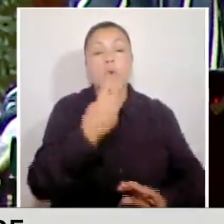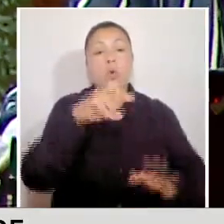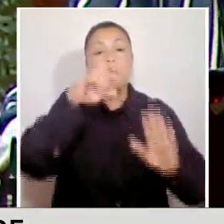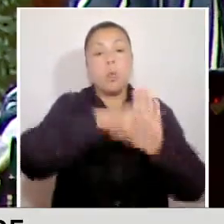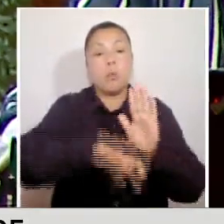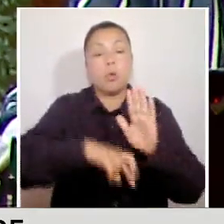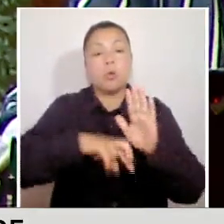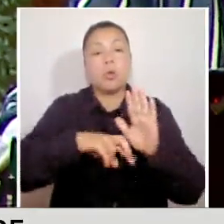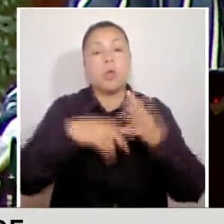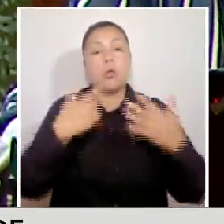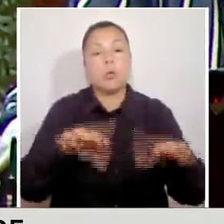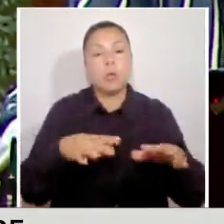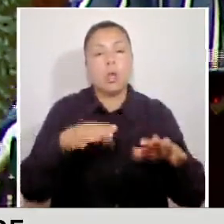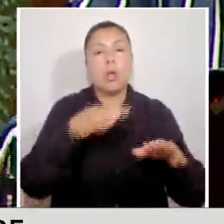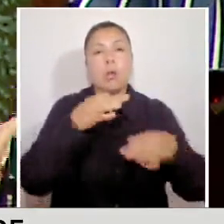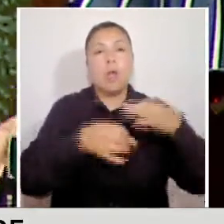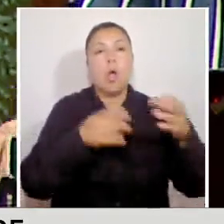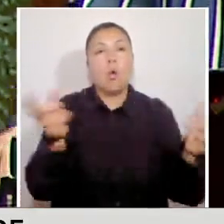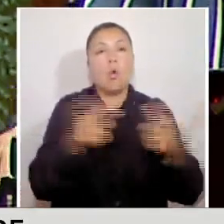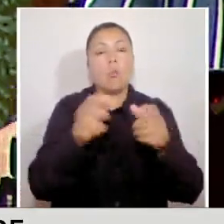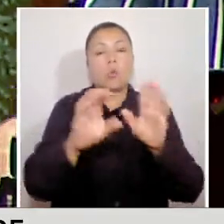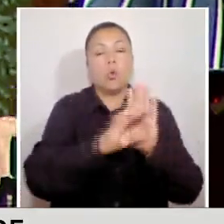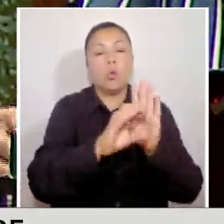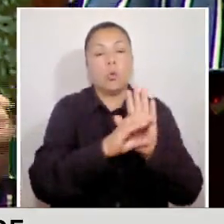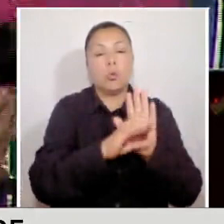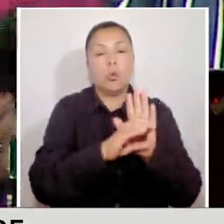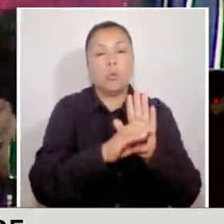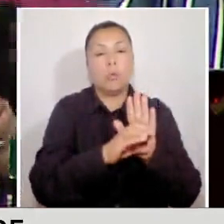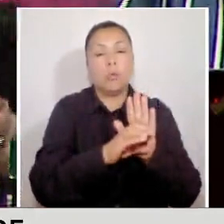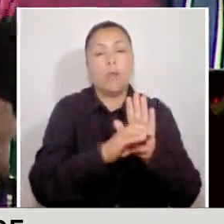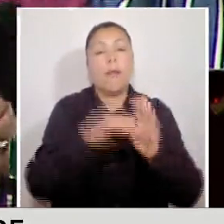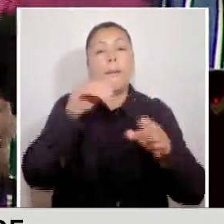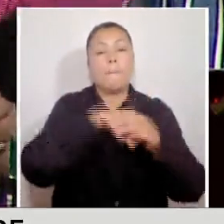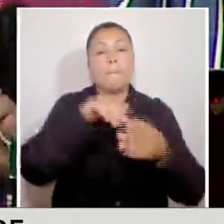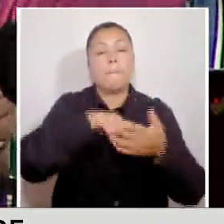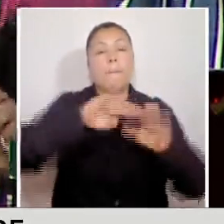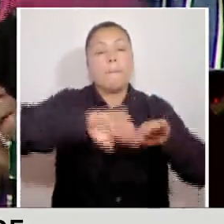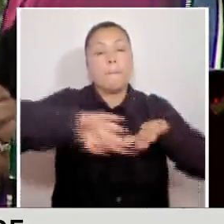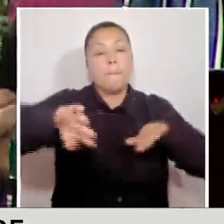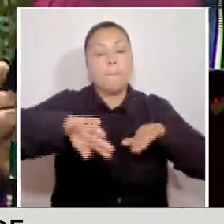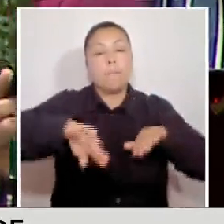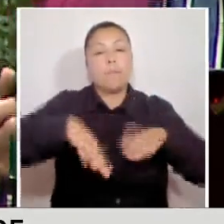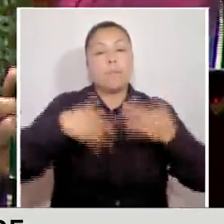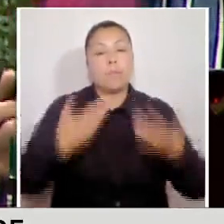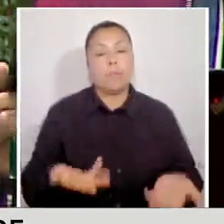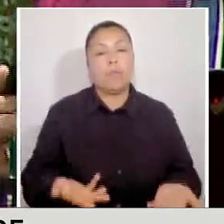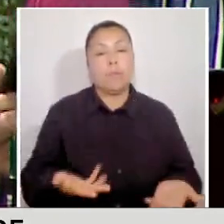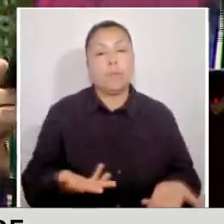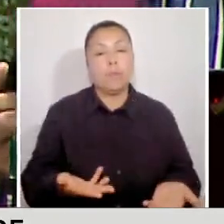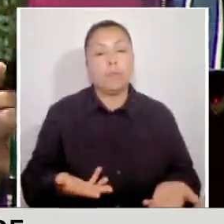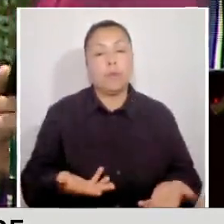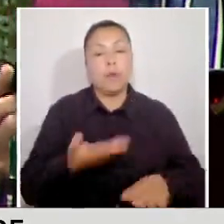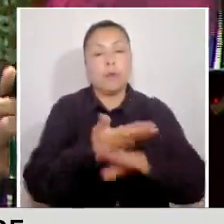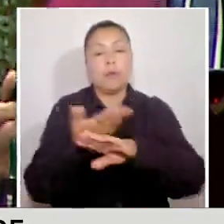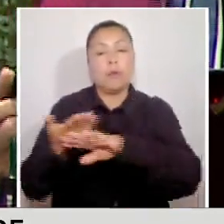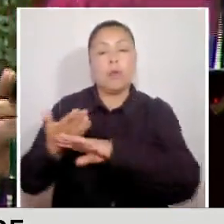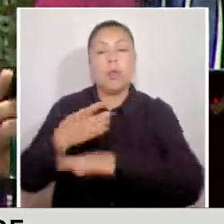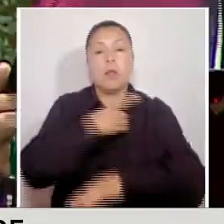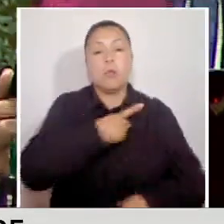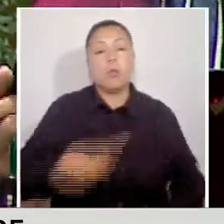los términos propuestos por la comisión de Constitución cuya votación separada ha sido solicitada por el diputado